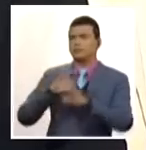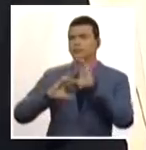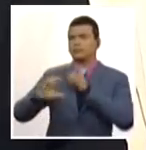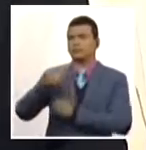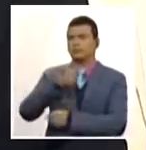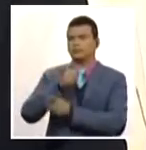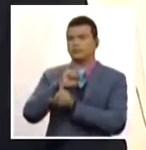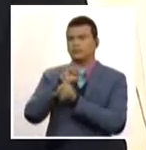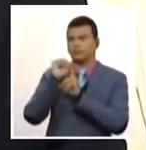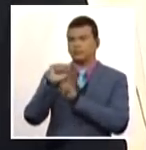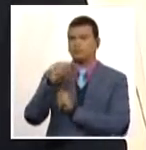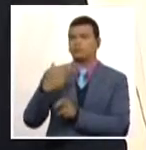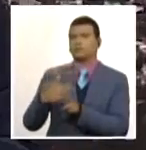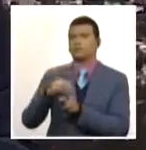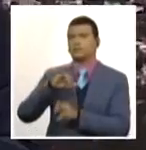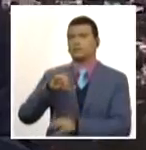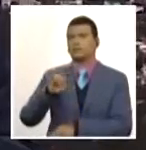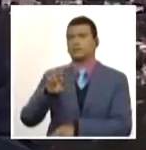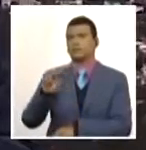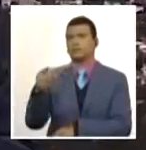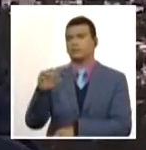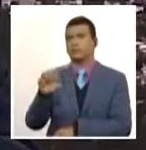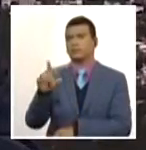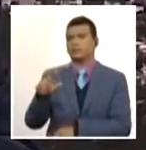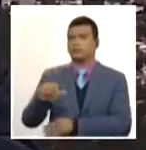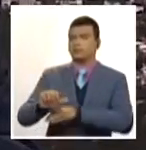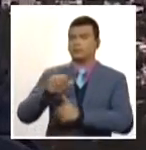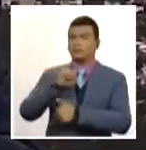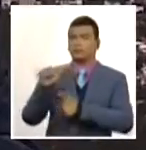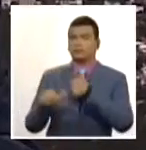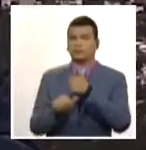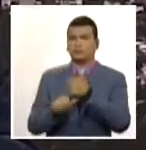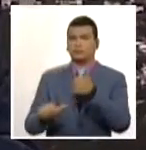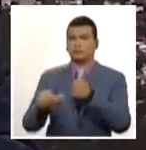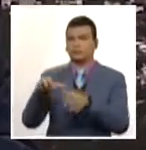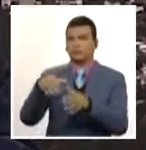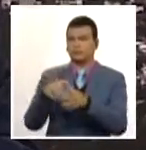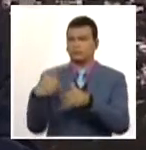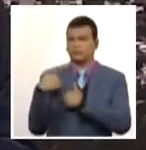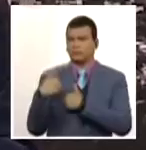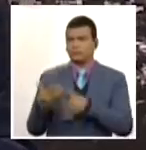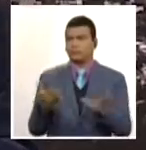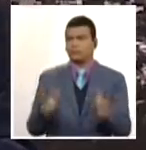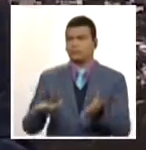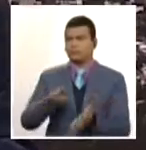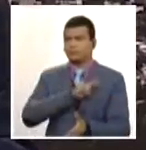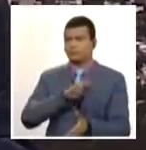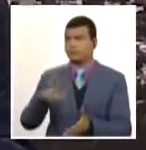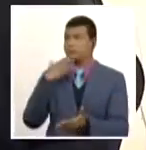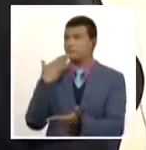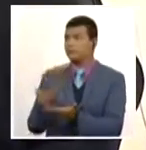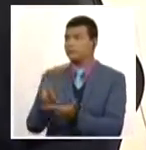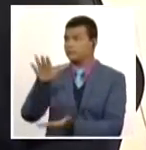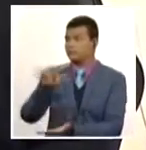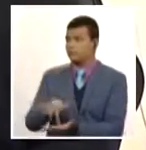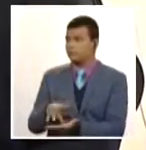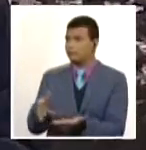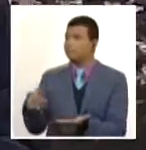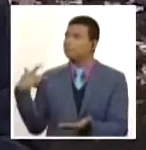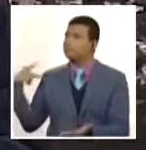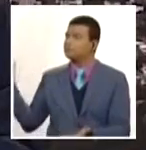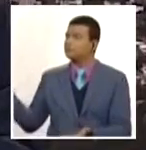social Jorge Enrique Almario, él es el subdirector del Departamento de Planeación del Valle del Cauca. Muchas gracias por estar con nosotros. ¿Cómo le fue llegando al